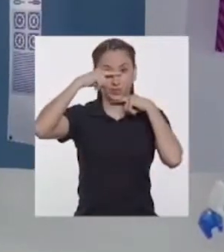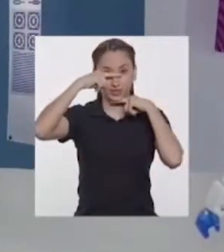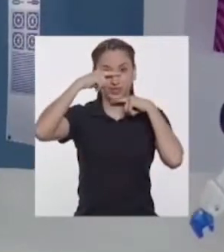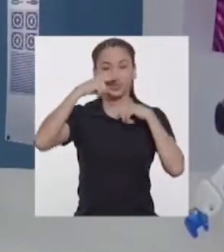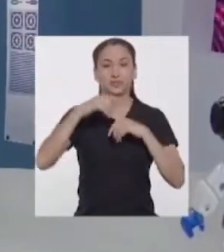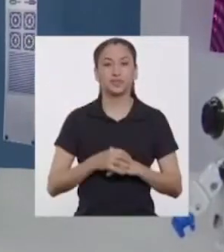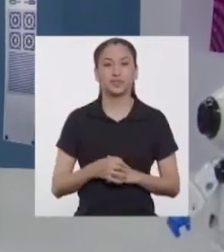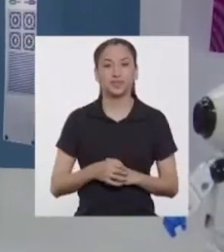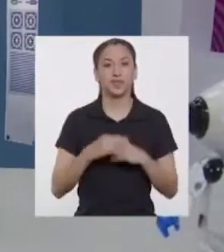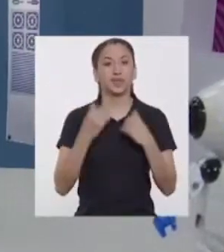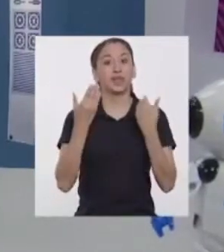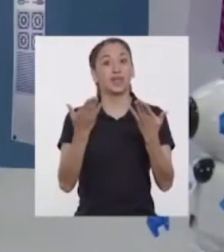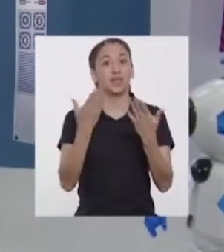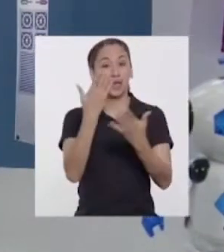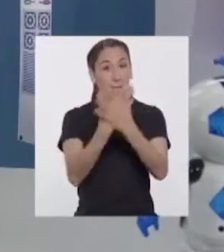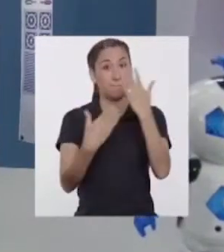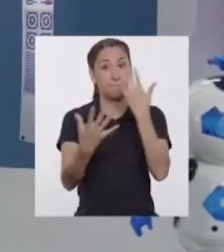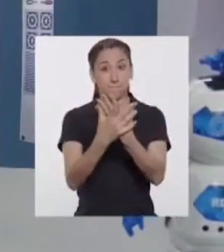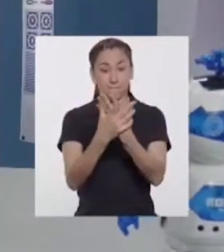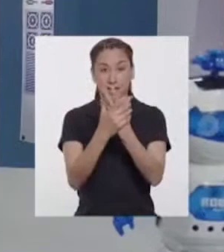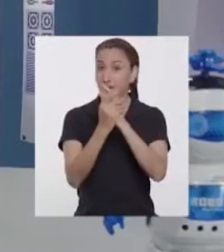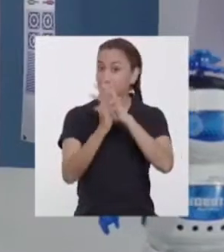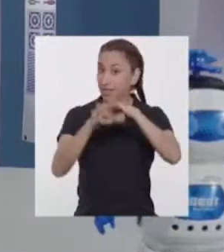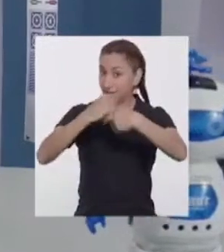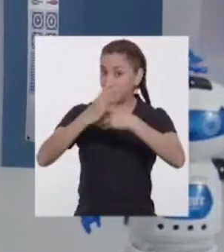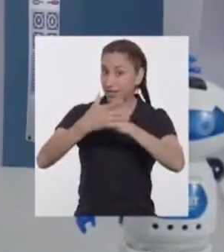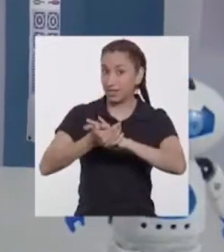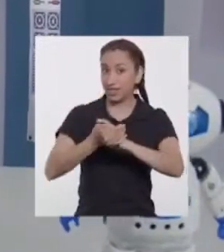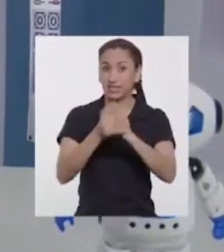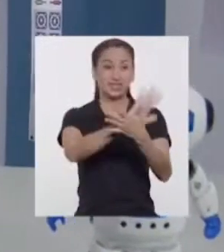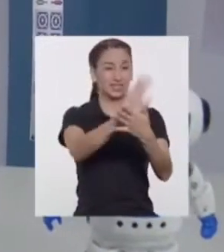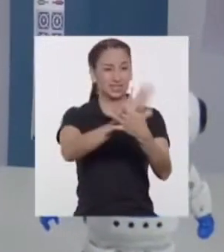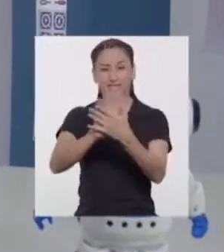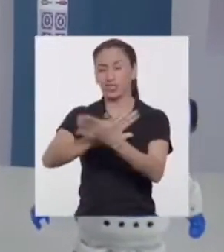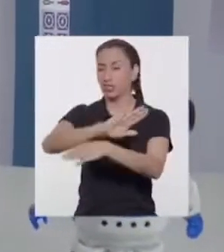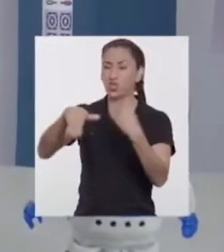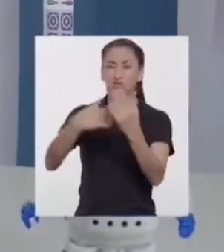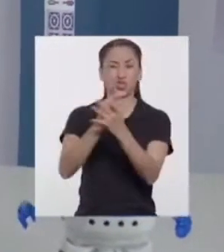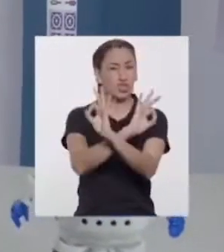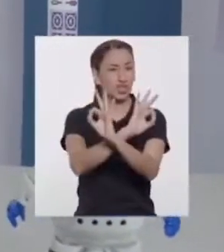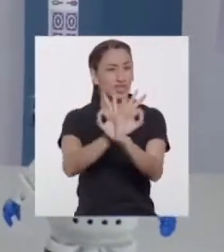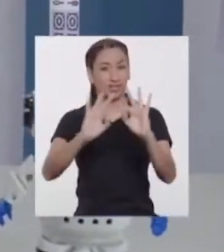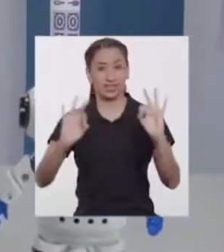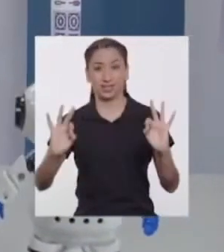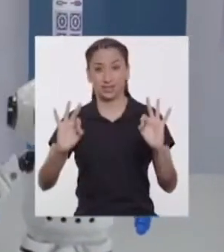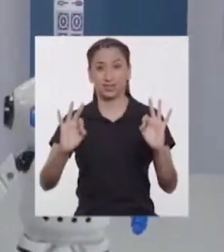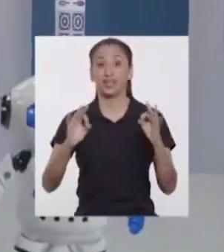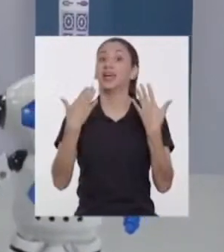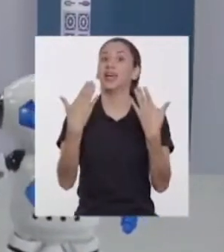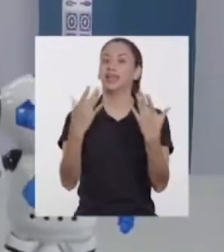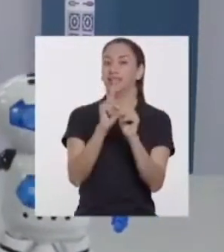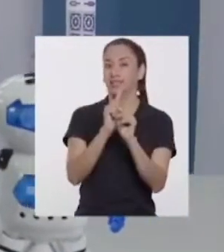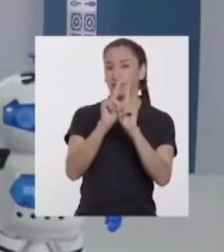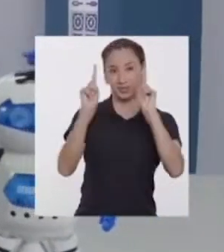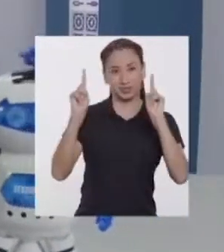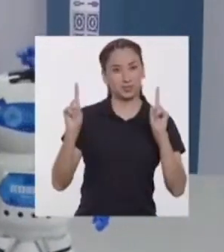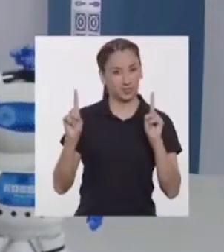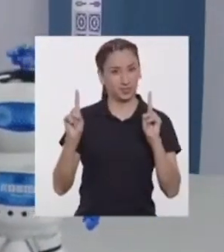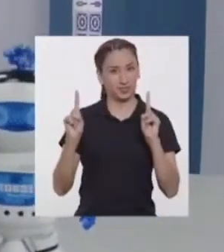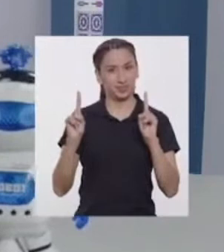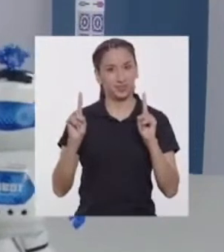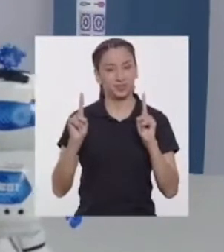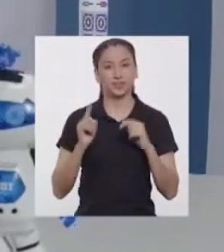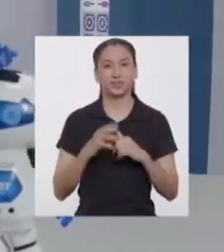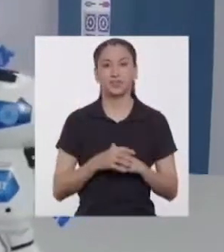boca. Lávense las manos, desinfecten todo, todito, todo y mantengan el